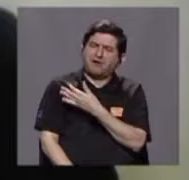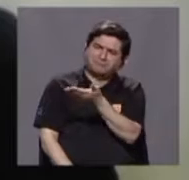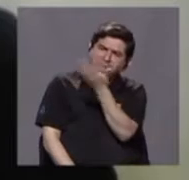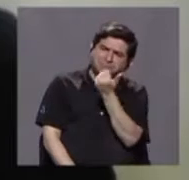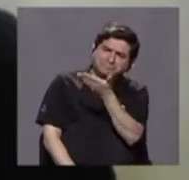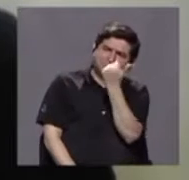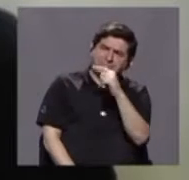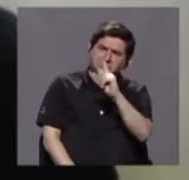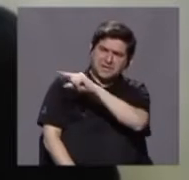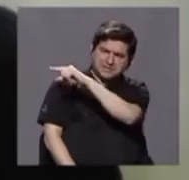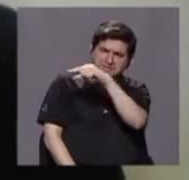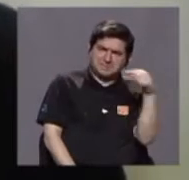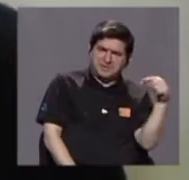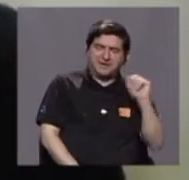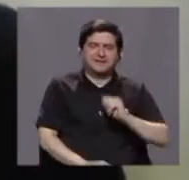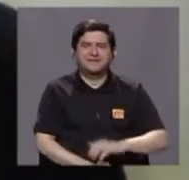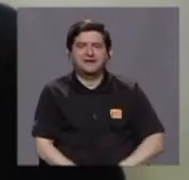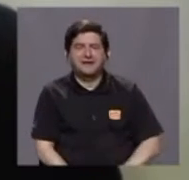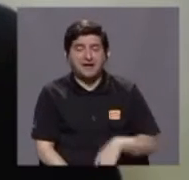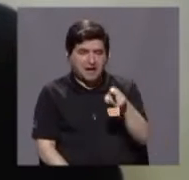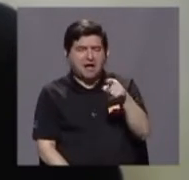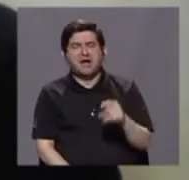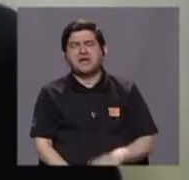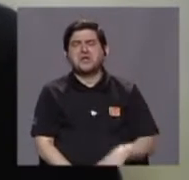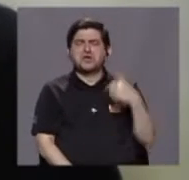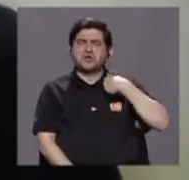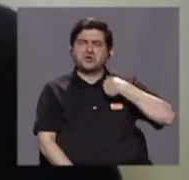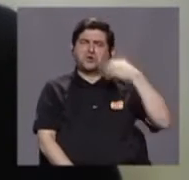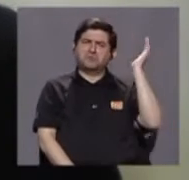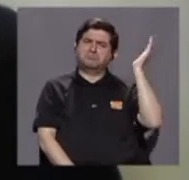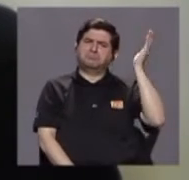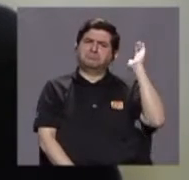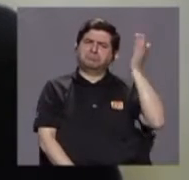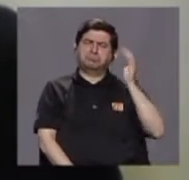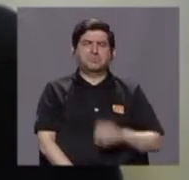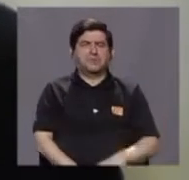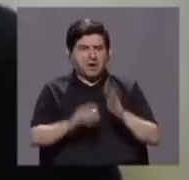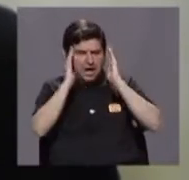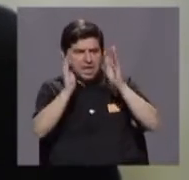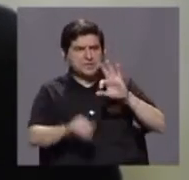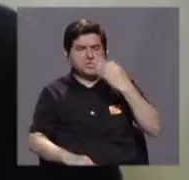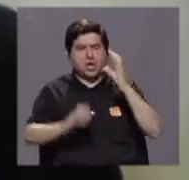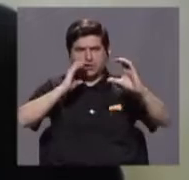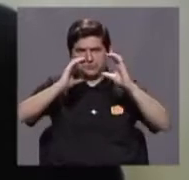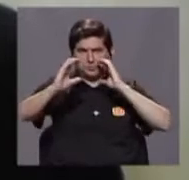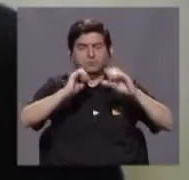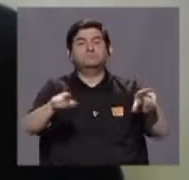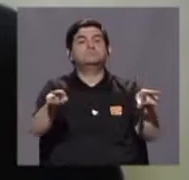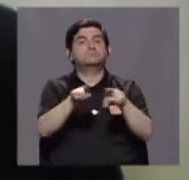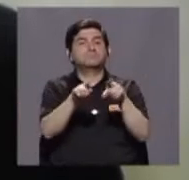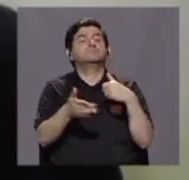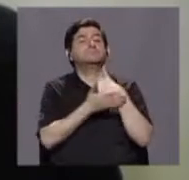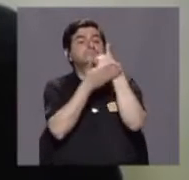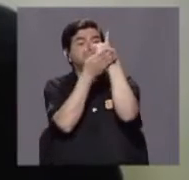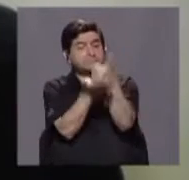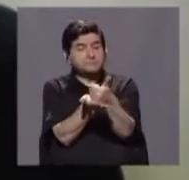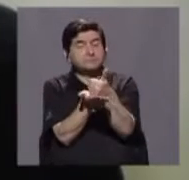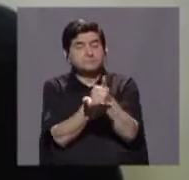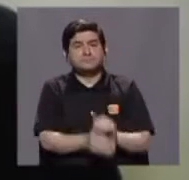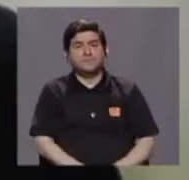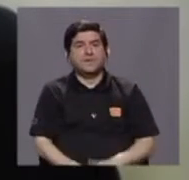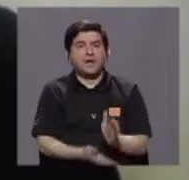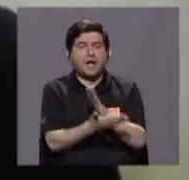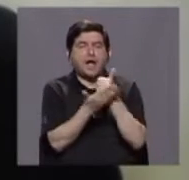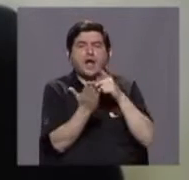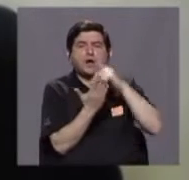una semana allá, donde doy alguna charla, atiendo algunos medios y también ayudo a generar